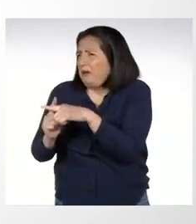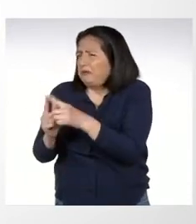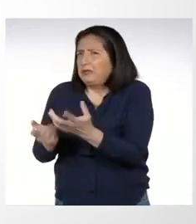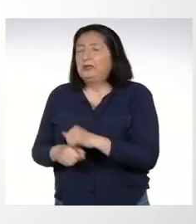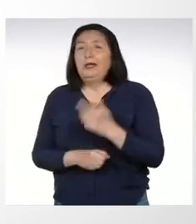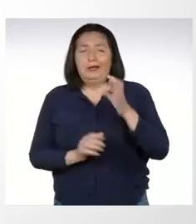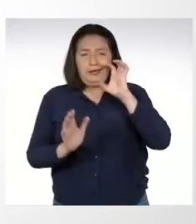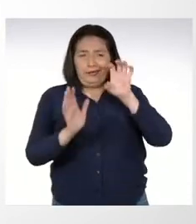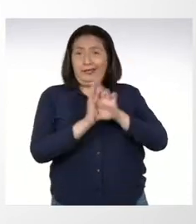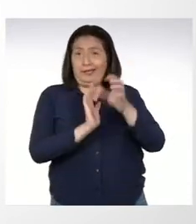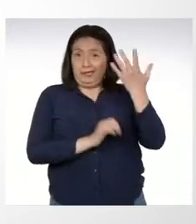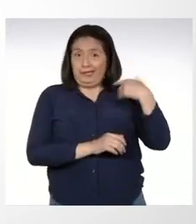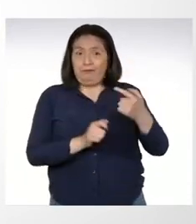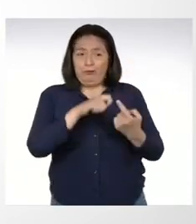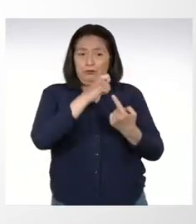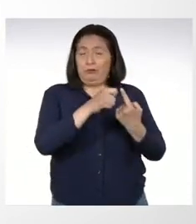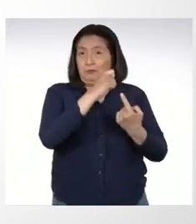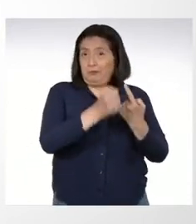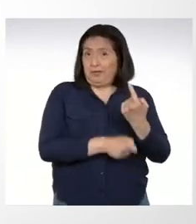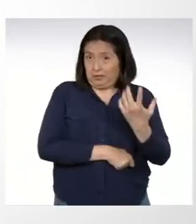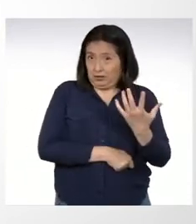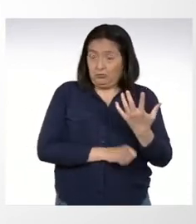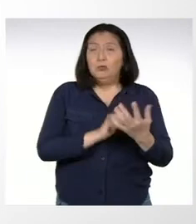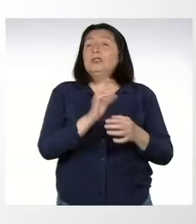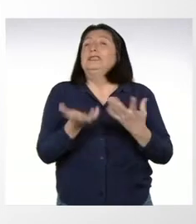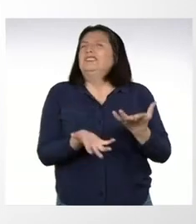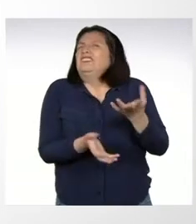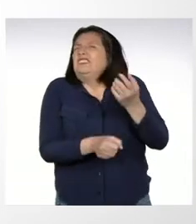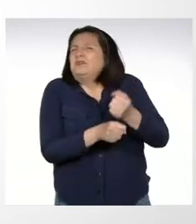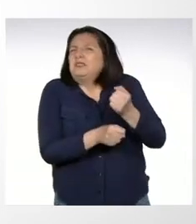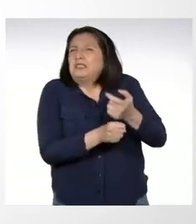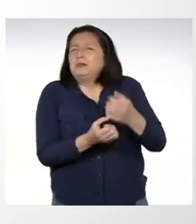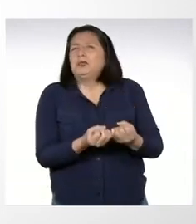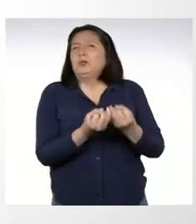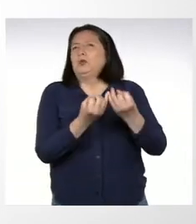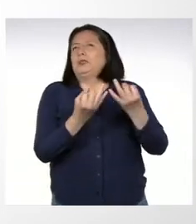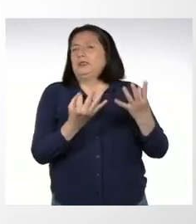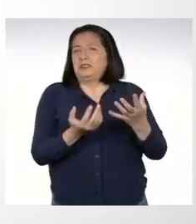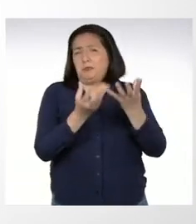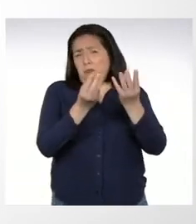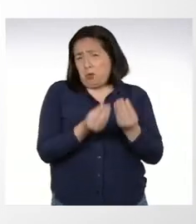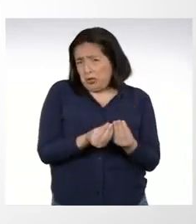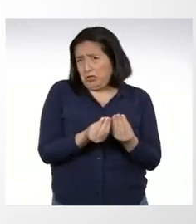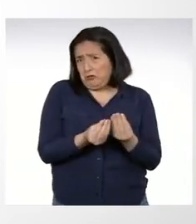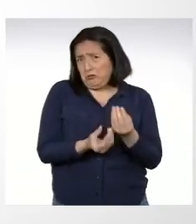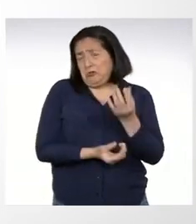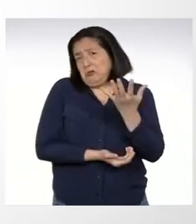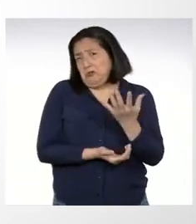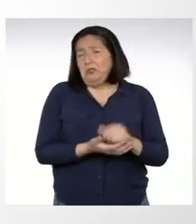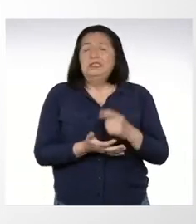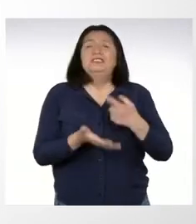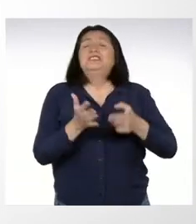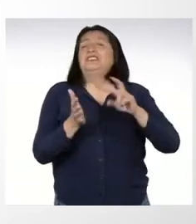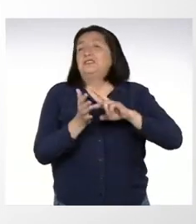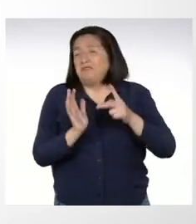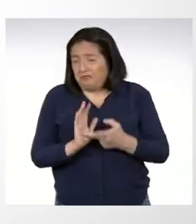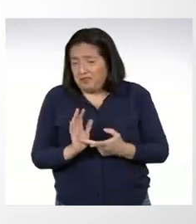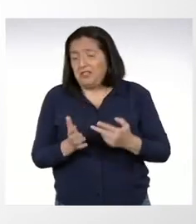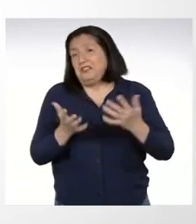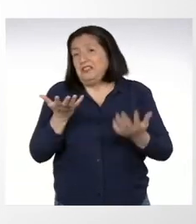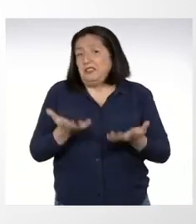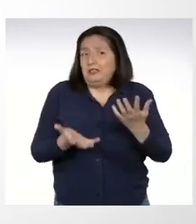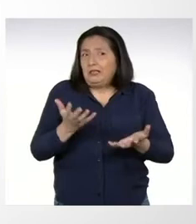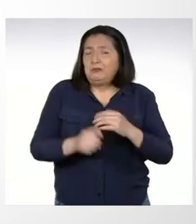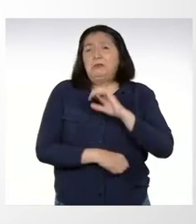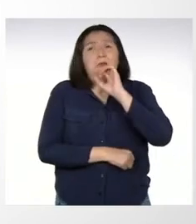En el ejemplo de los plátanos, estamos trabajando con cantidades pequeñas. Es decir,